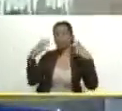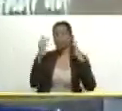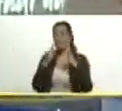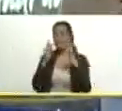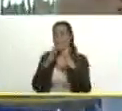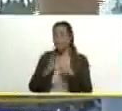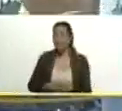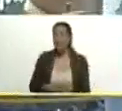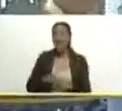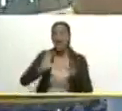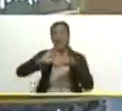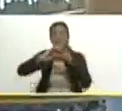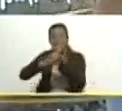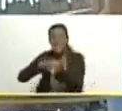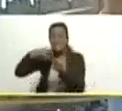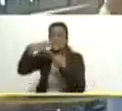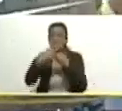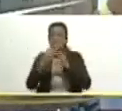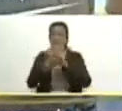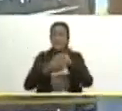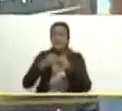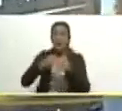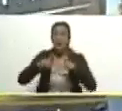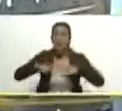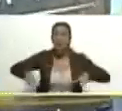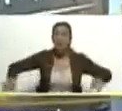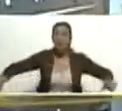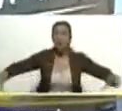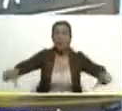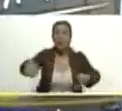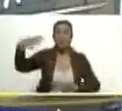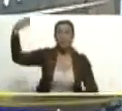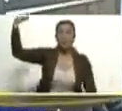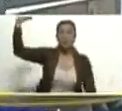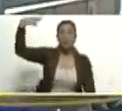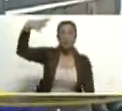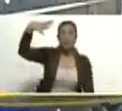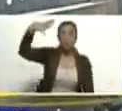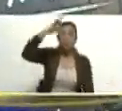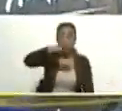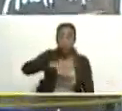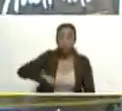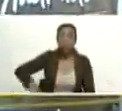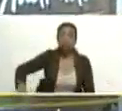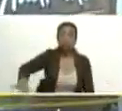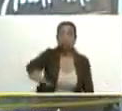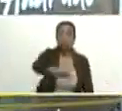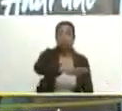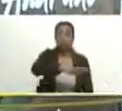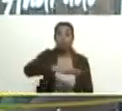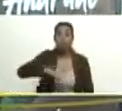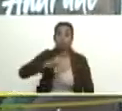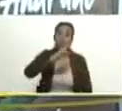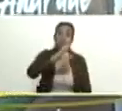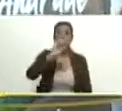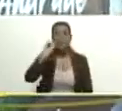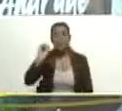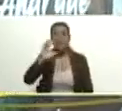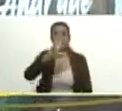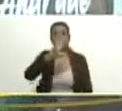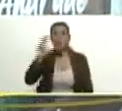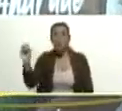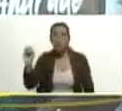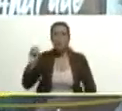se despulpa y pasa a los patios. Tenemos un patio ecológico donde se secan más o menos 200,